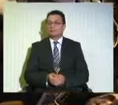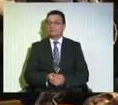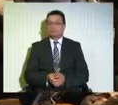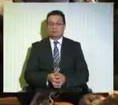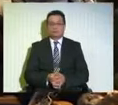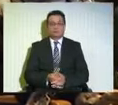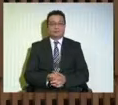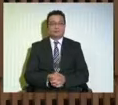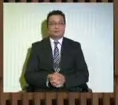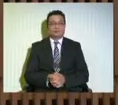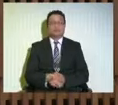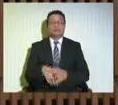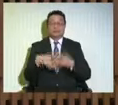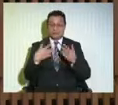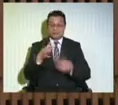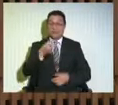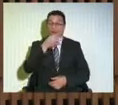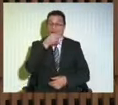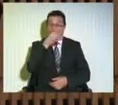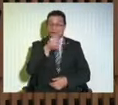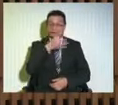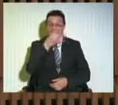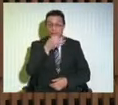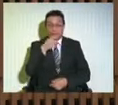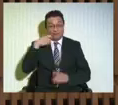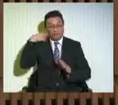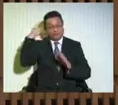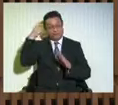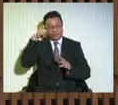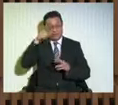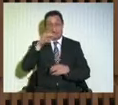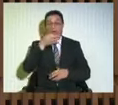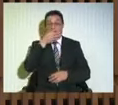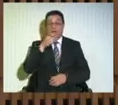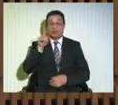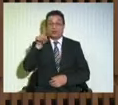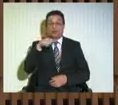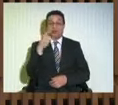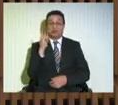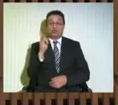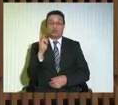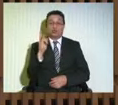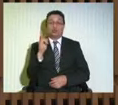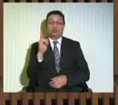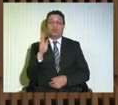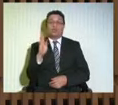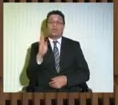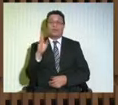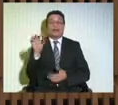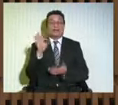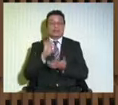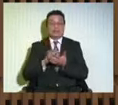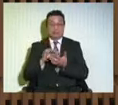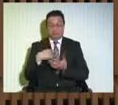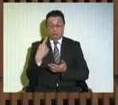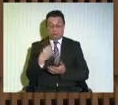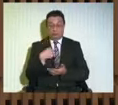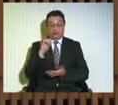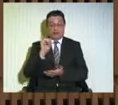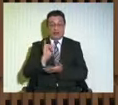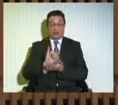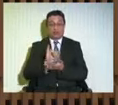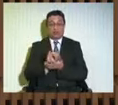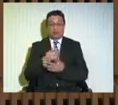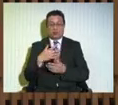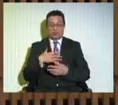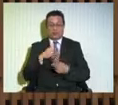Como decía el video y lo mencionó el subsecretario, Nosotros somos una institución que buscamos